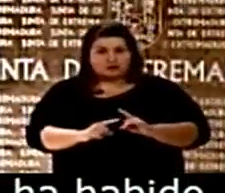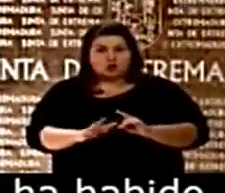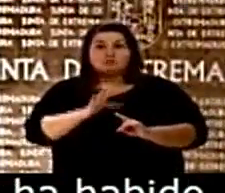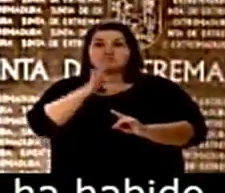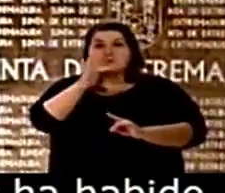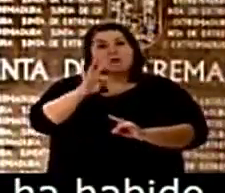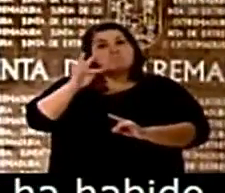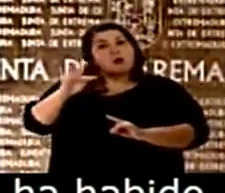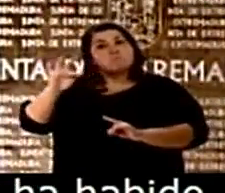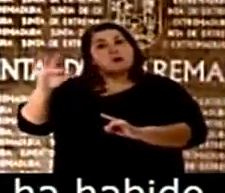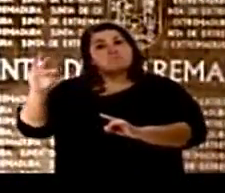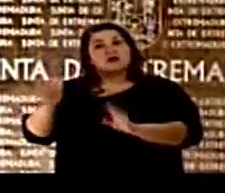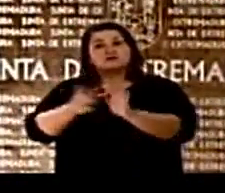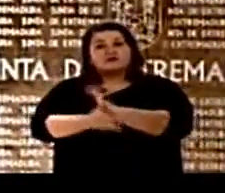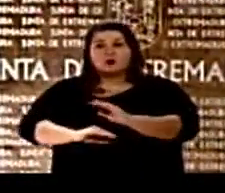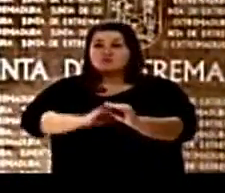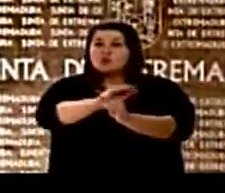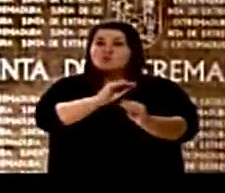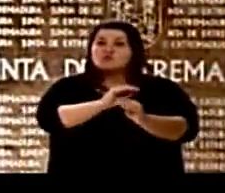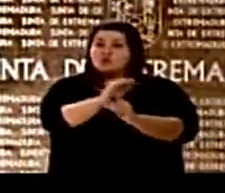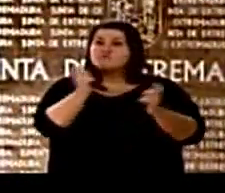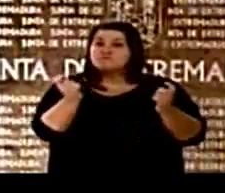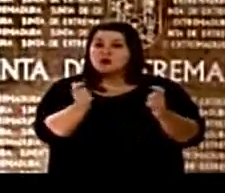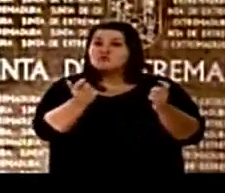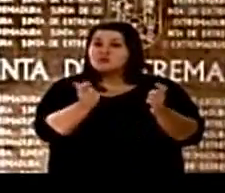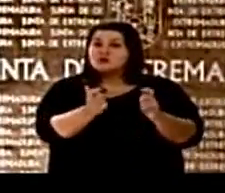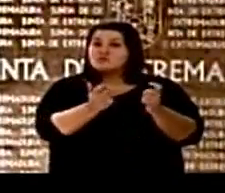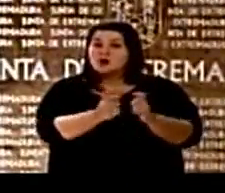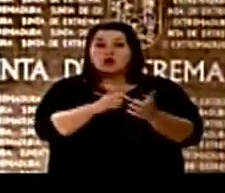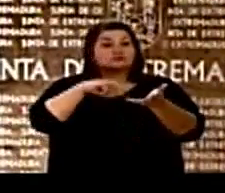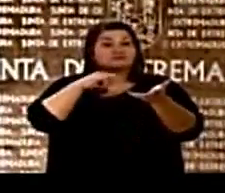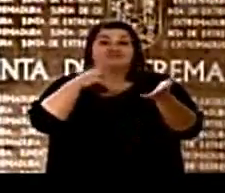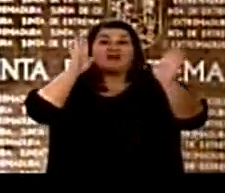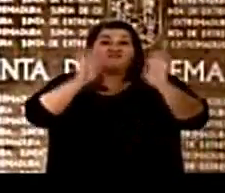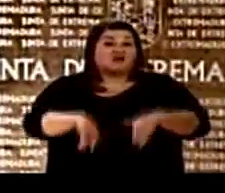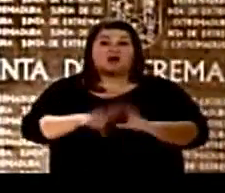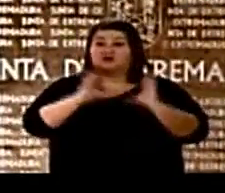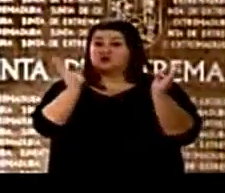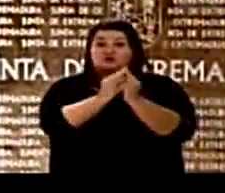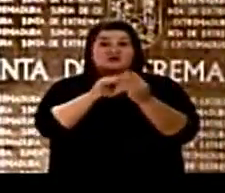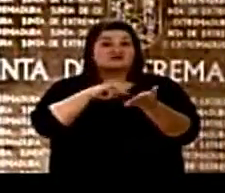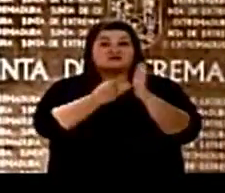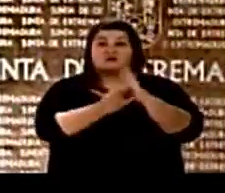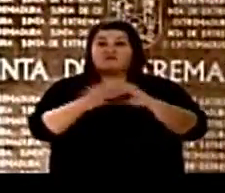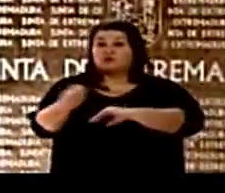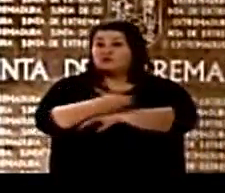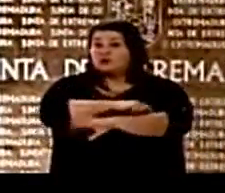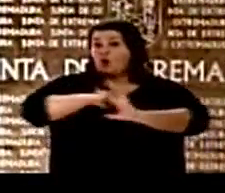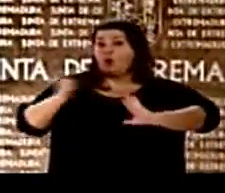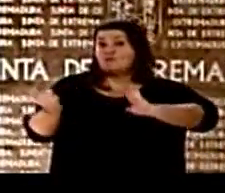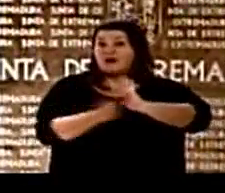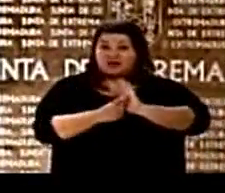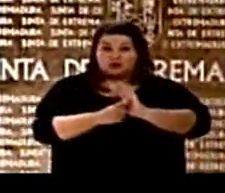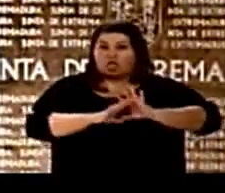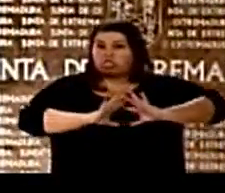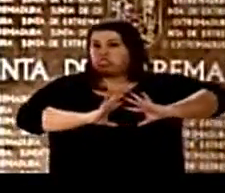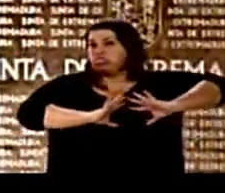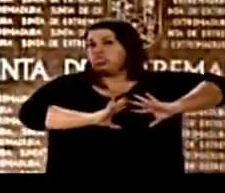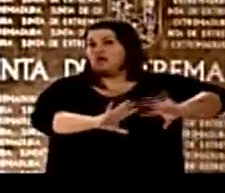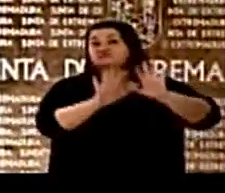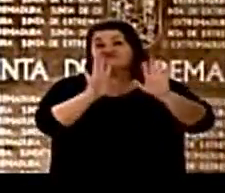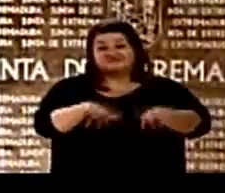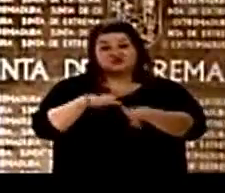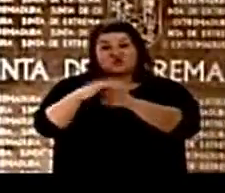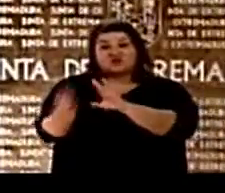Una cierta descapitalización de todo el sistema ferroviario que nos lleva a esta